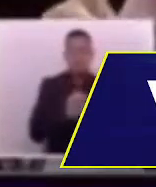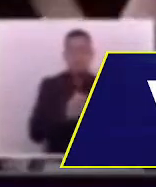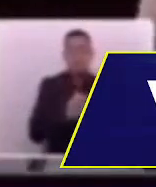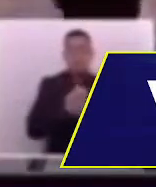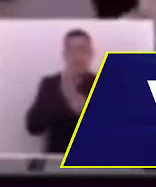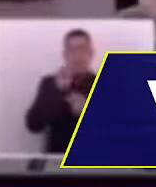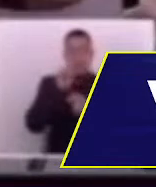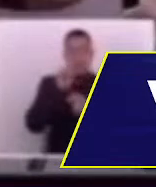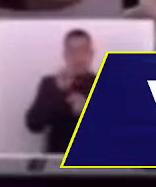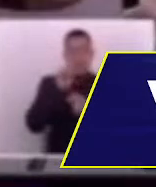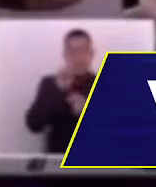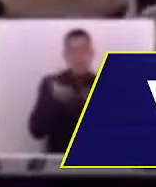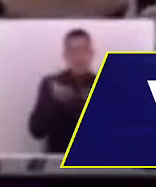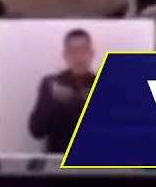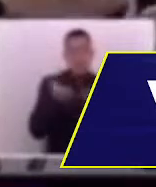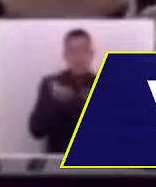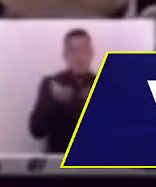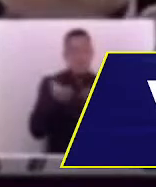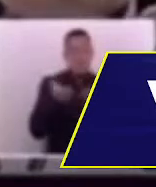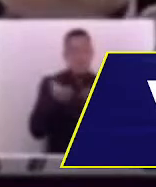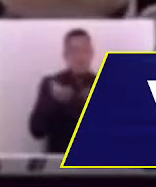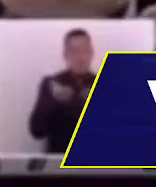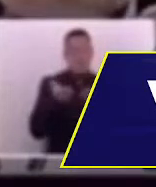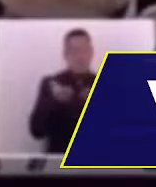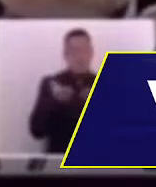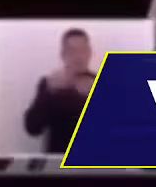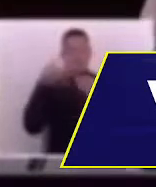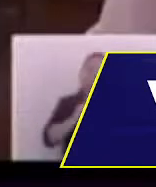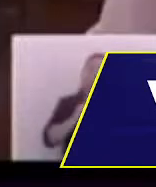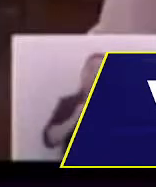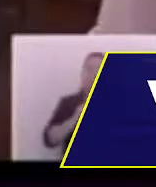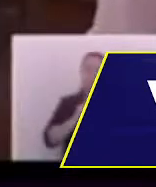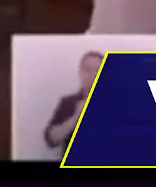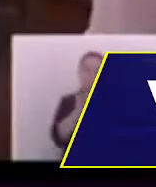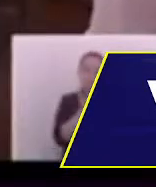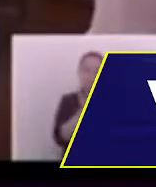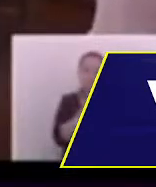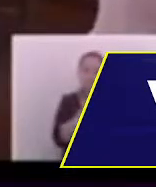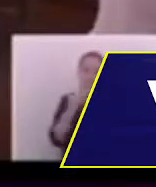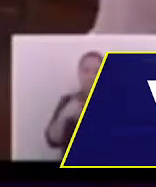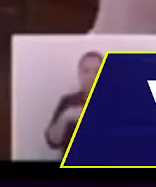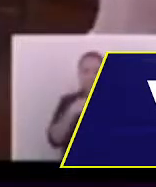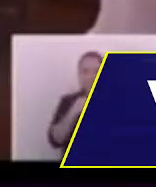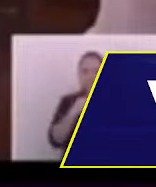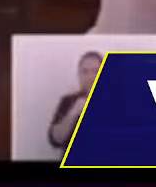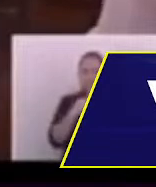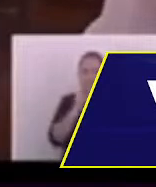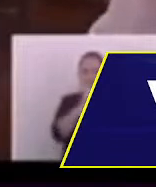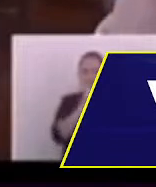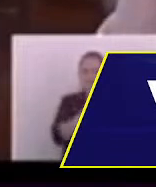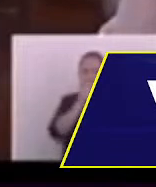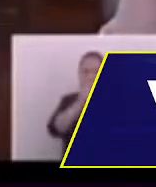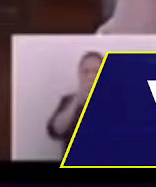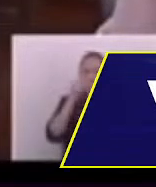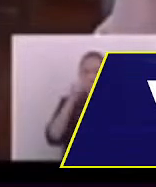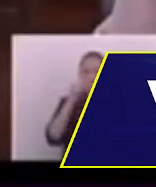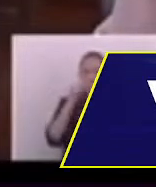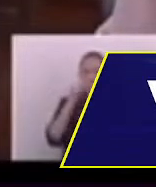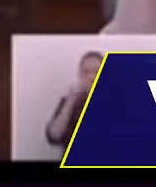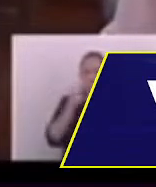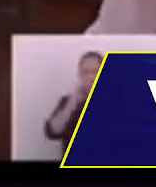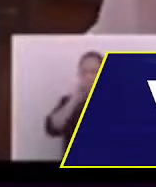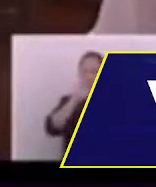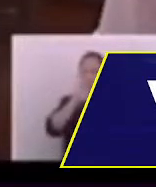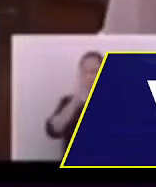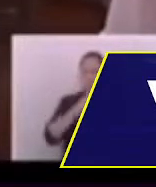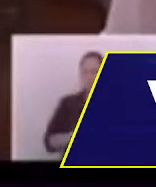que se haga sin tener que pasar por la asamblea legislativa propongo que se agregue al artículo 30 un inciso